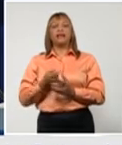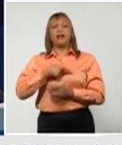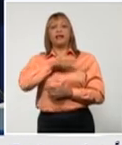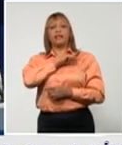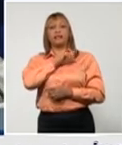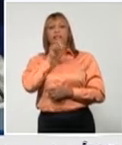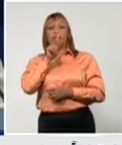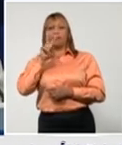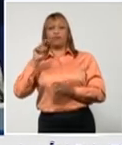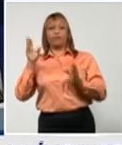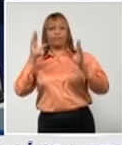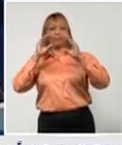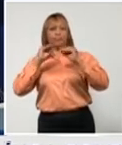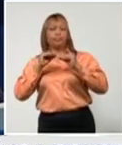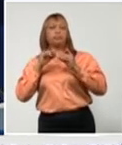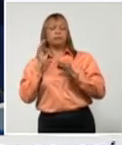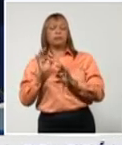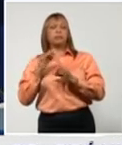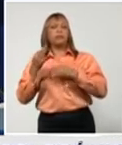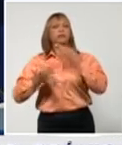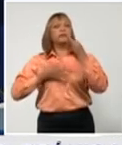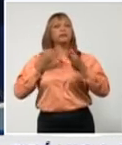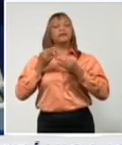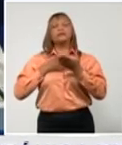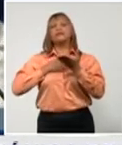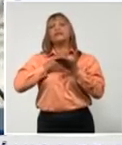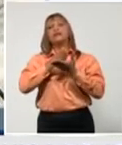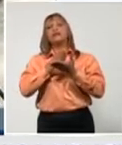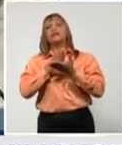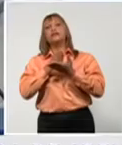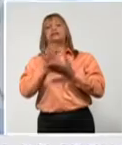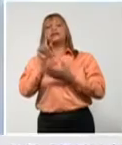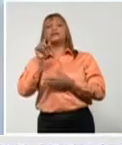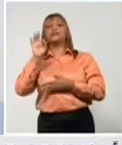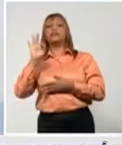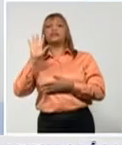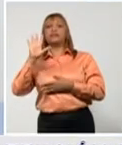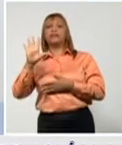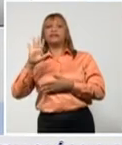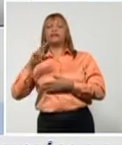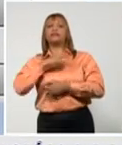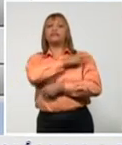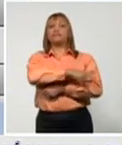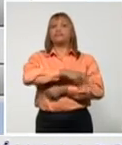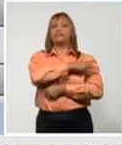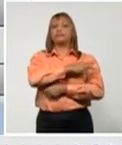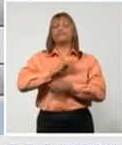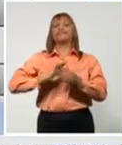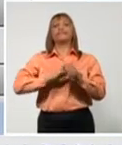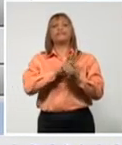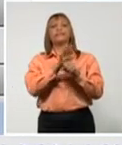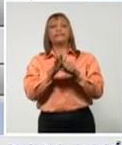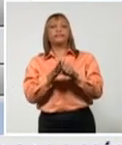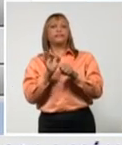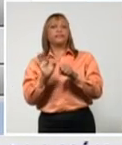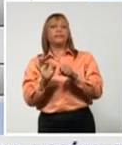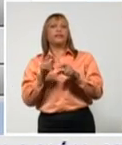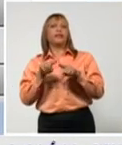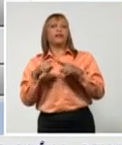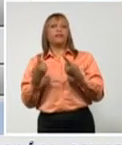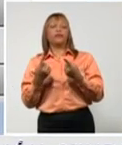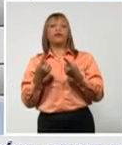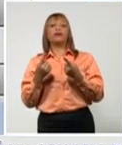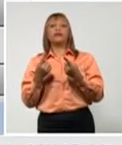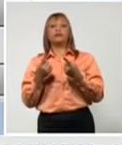siempre mencionamos, se mantienen los 185 países con diagnóstico de COVID-19 o que han